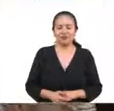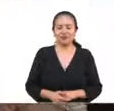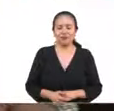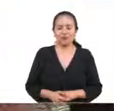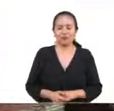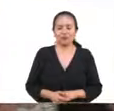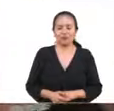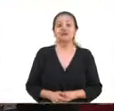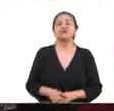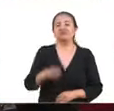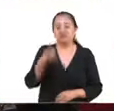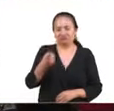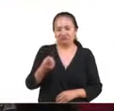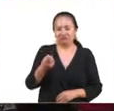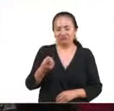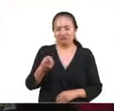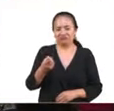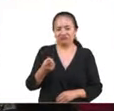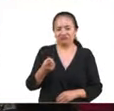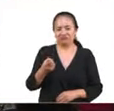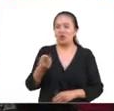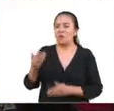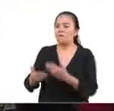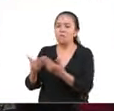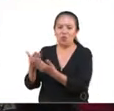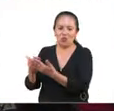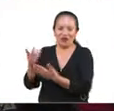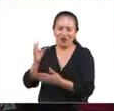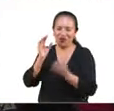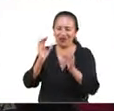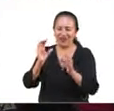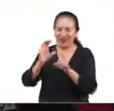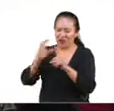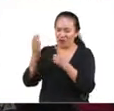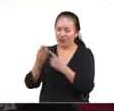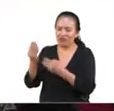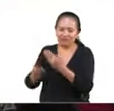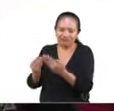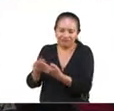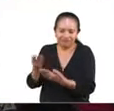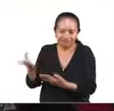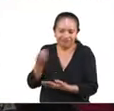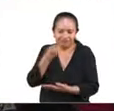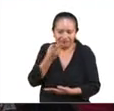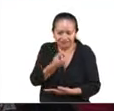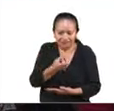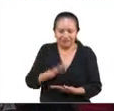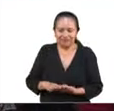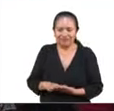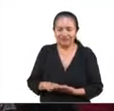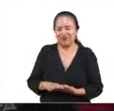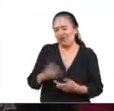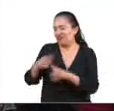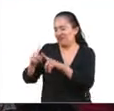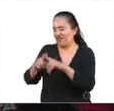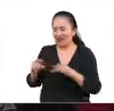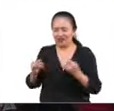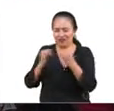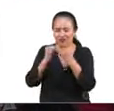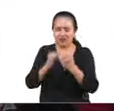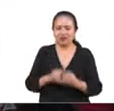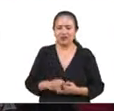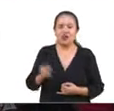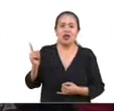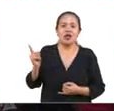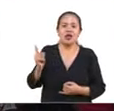Y esa es la propuesta que hicimos al comité que preside con varias instituciones. Y